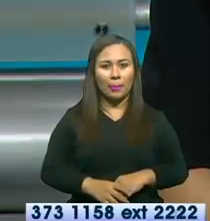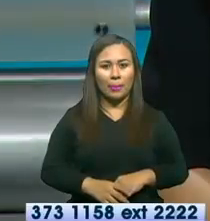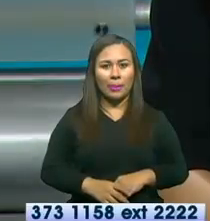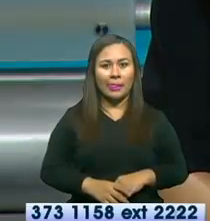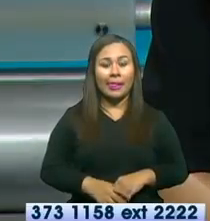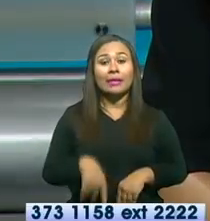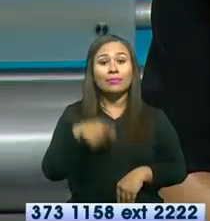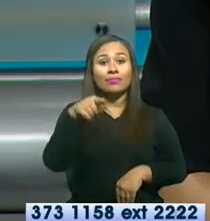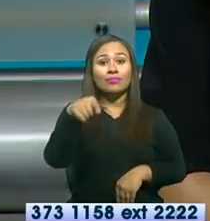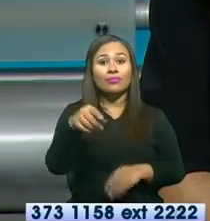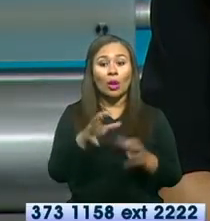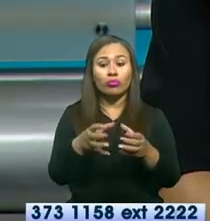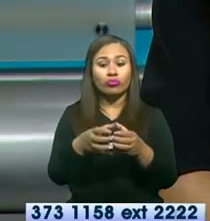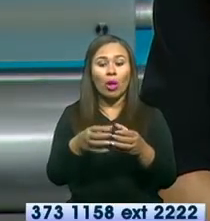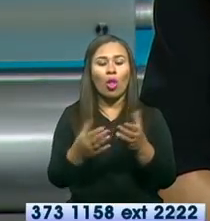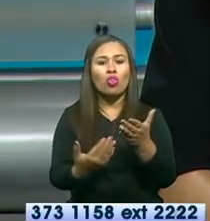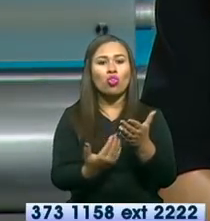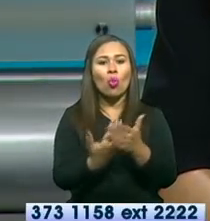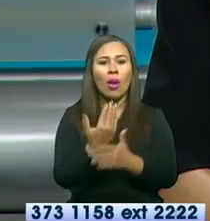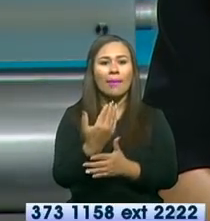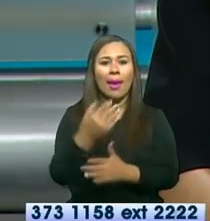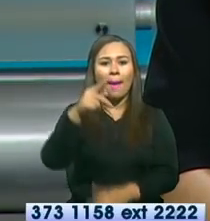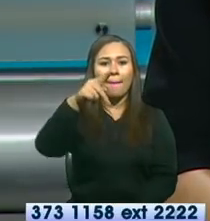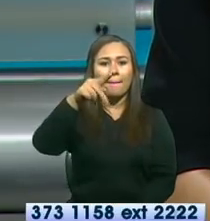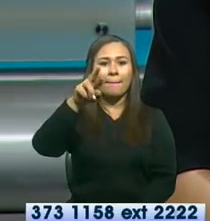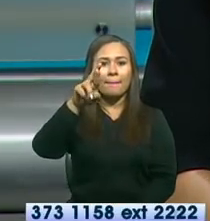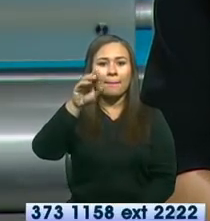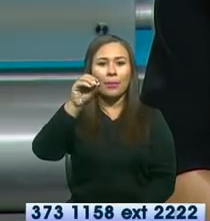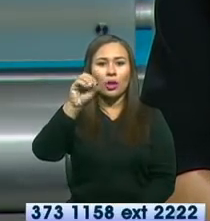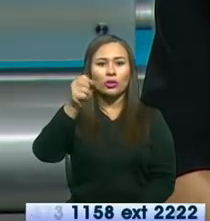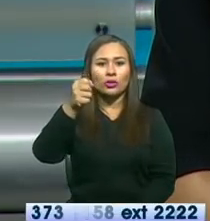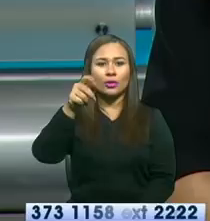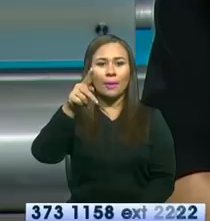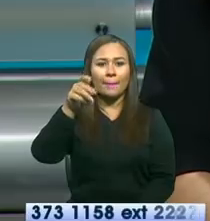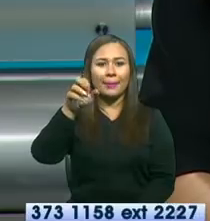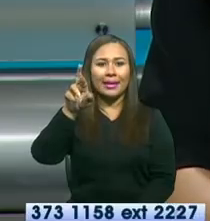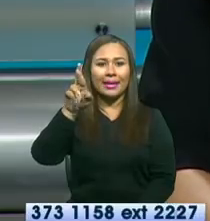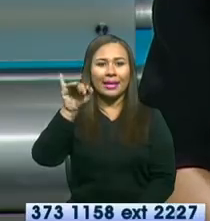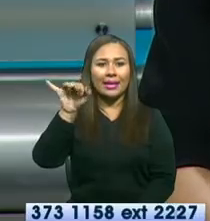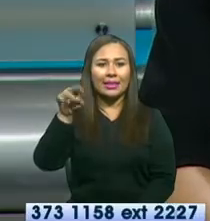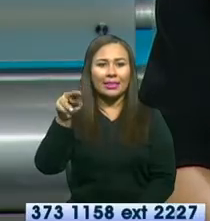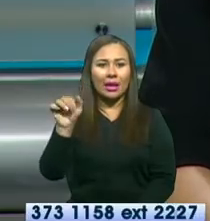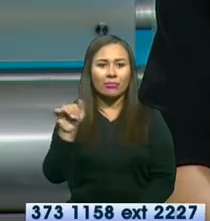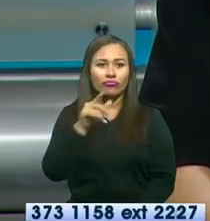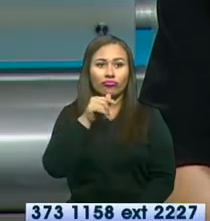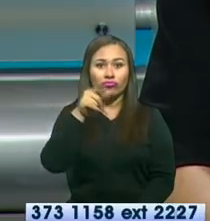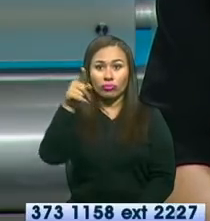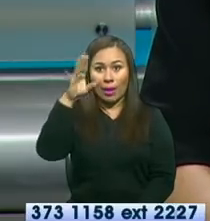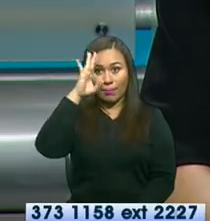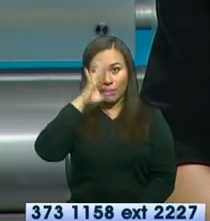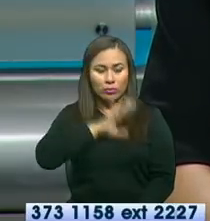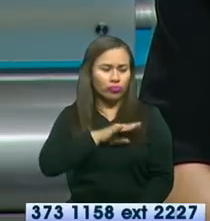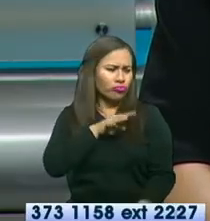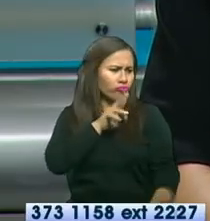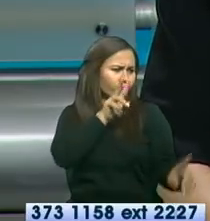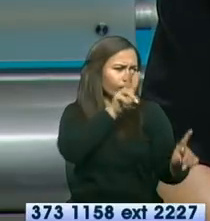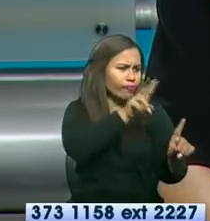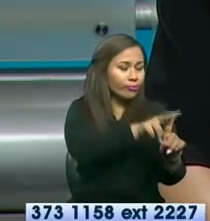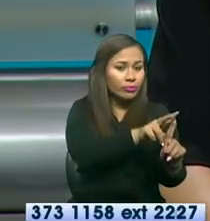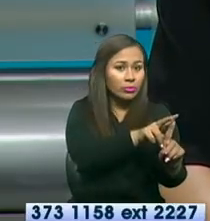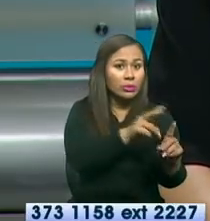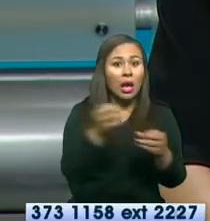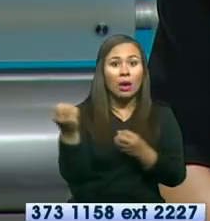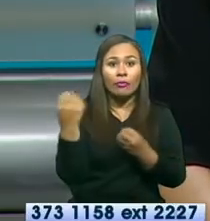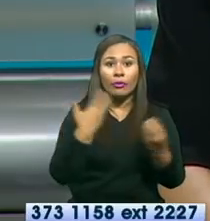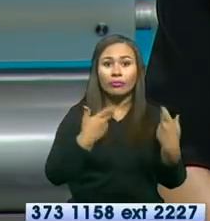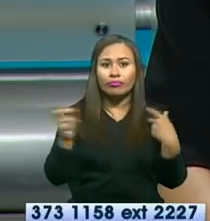El distrito Nueva Prosperina será intervenido por la Policía Nacional para reducir los índices de delictivos en la zona. Así se anunció